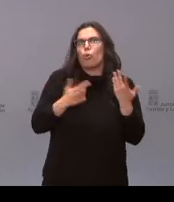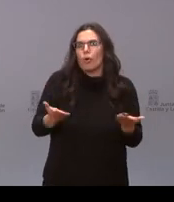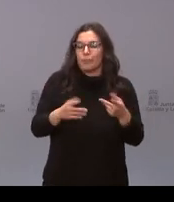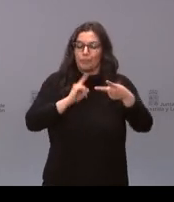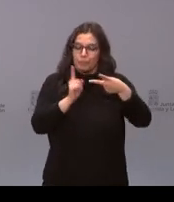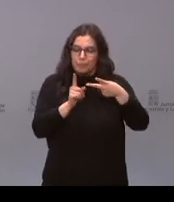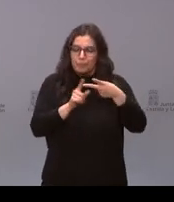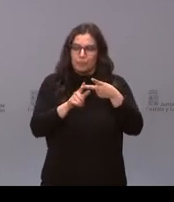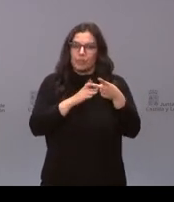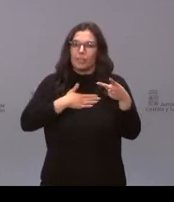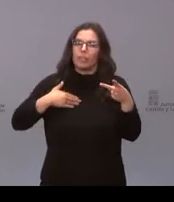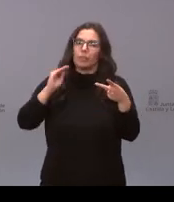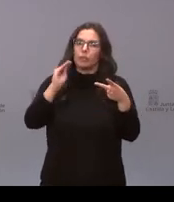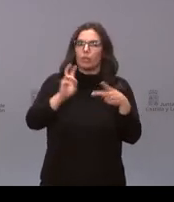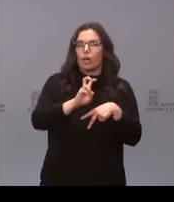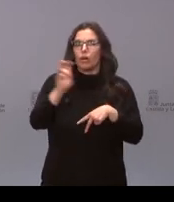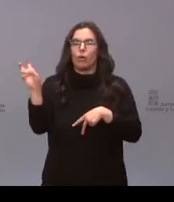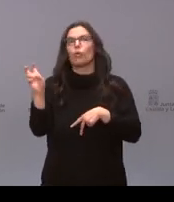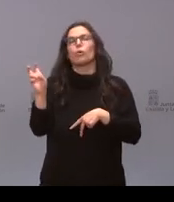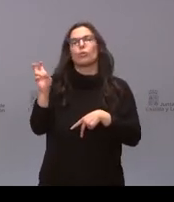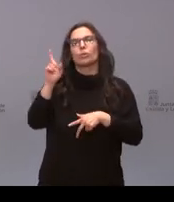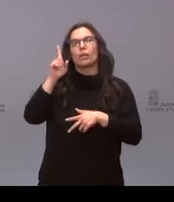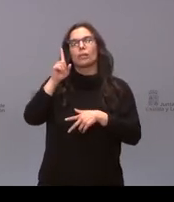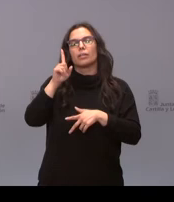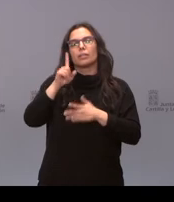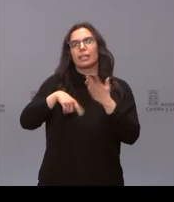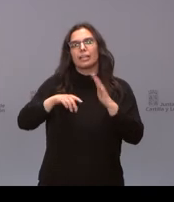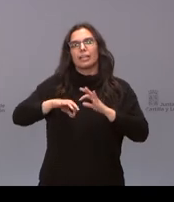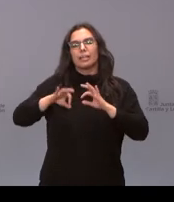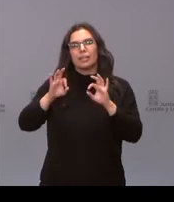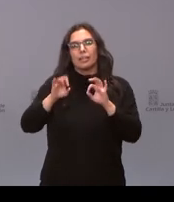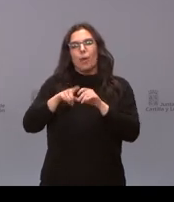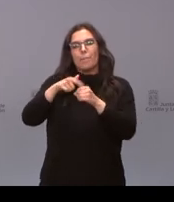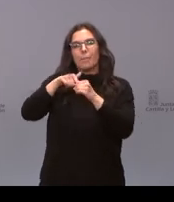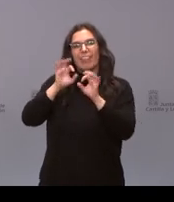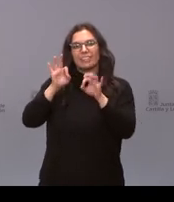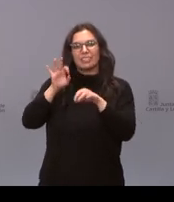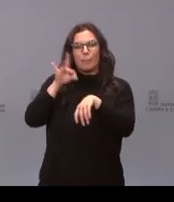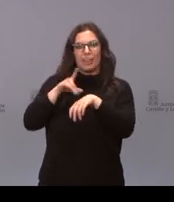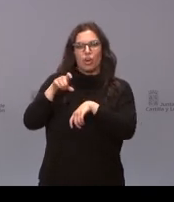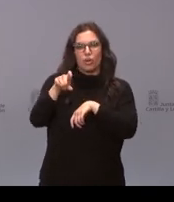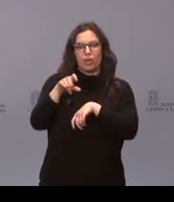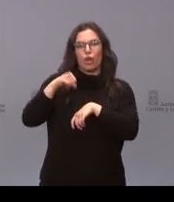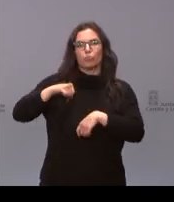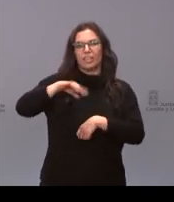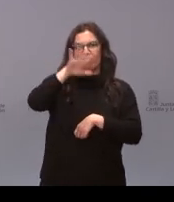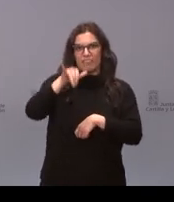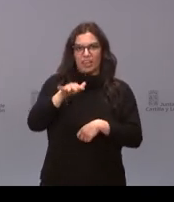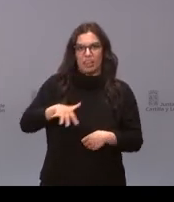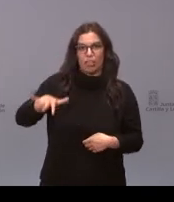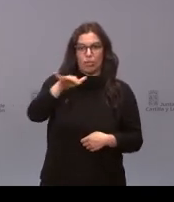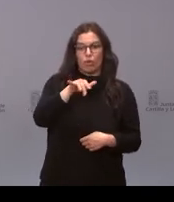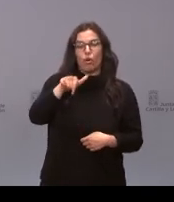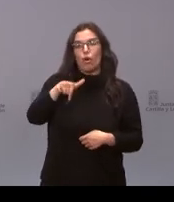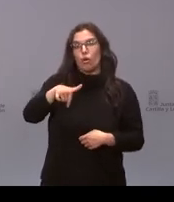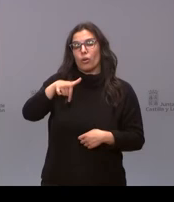quería preguntarle por otra especialidad y es por perdón la plaza de oncología en el hospital el bierzo y hoy ha manifestado el